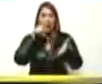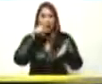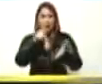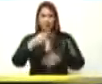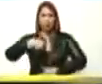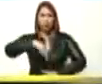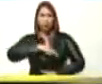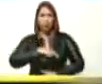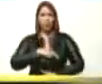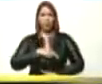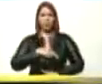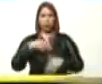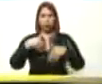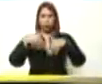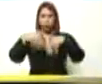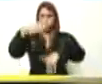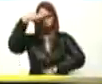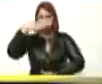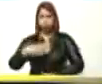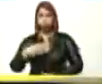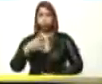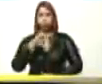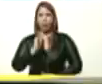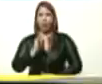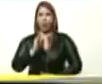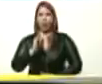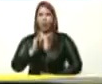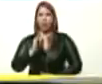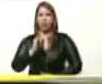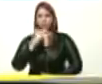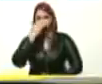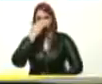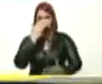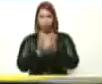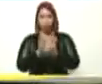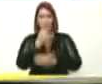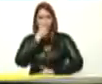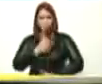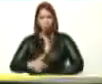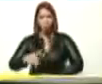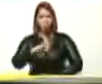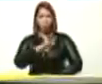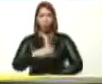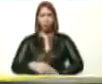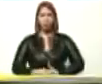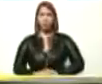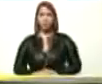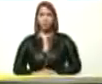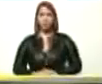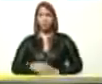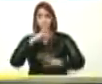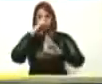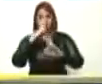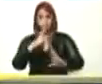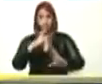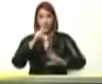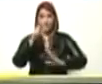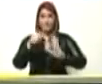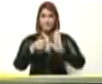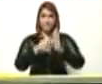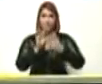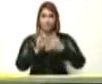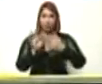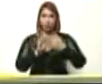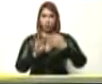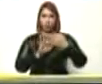nuestros milicianos, y milicianas, que están ahí firmes, con el pueblo, y que cumplen mil funciones